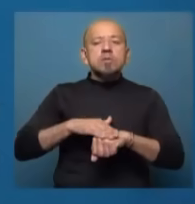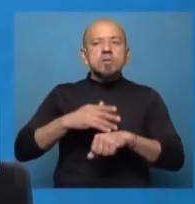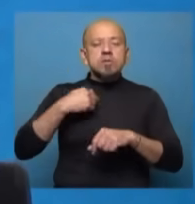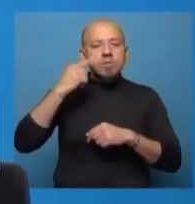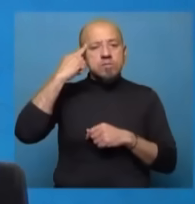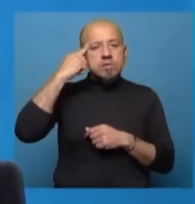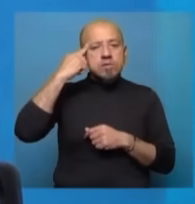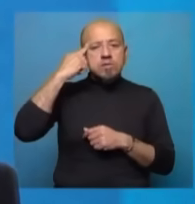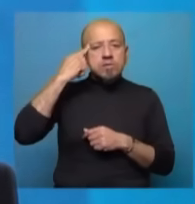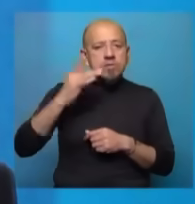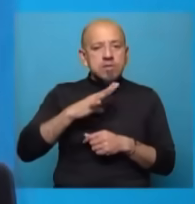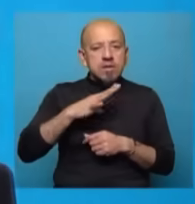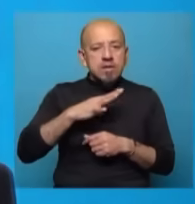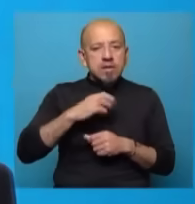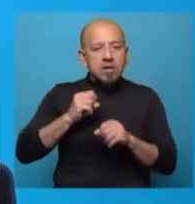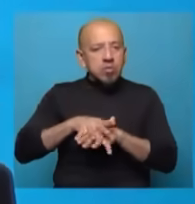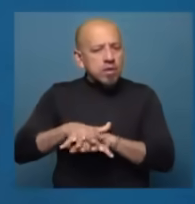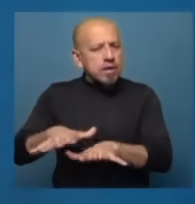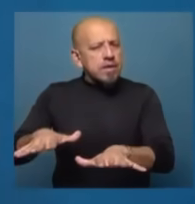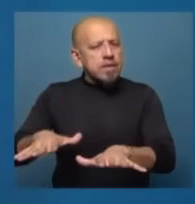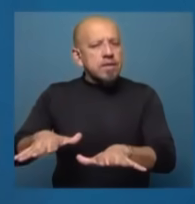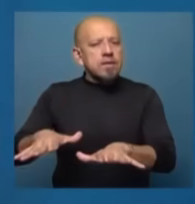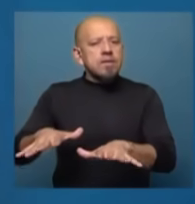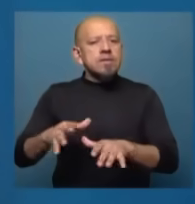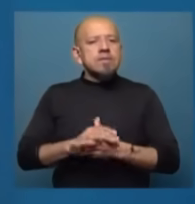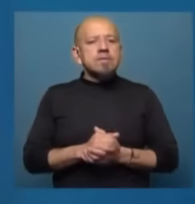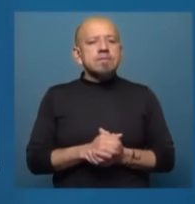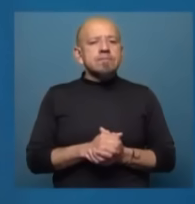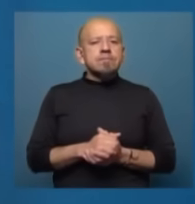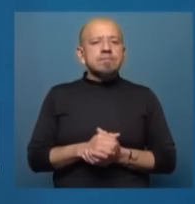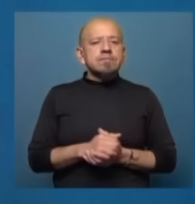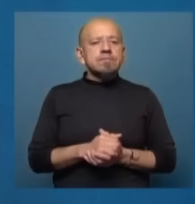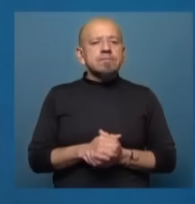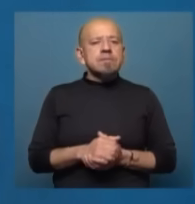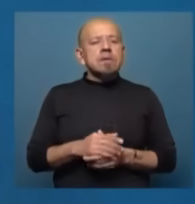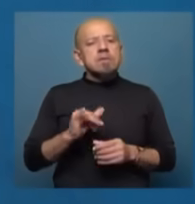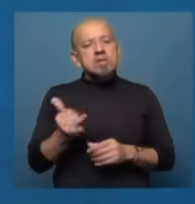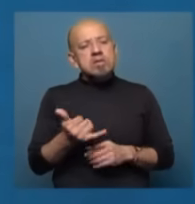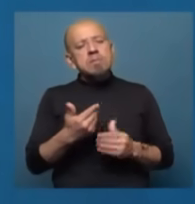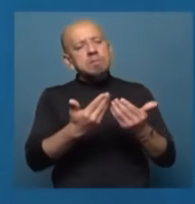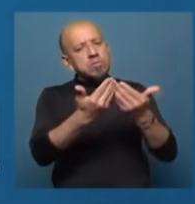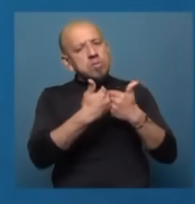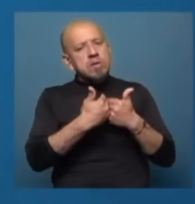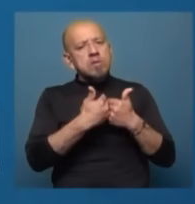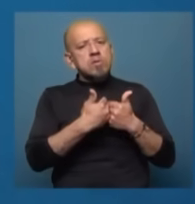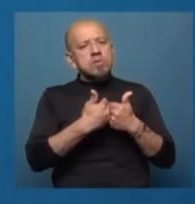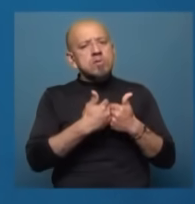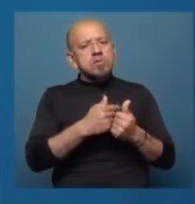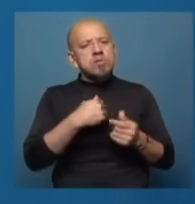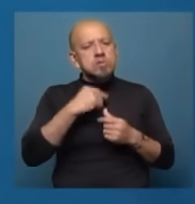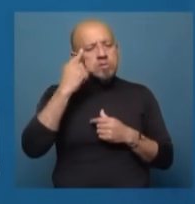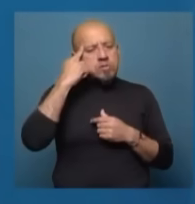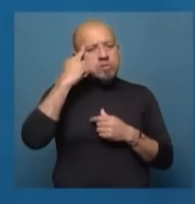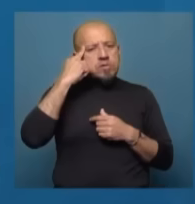pensar que hay una red detrás de esto Bueno a m me hicieron Ya esa pregunta la tomo en el